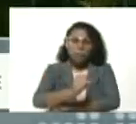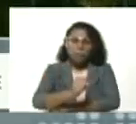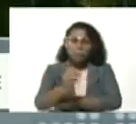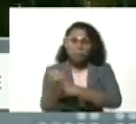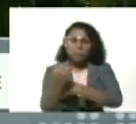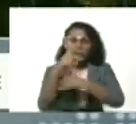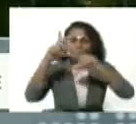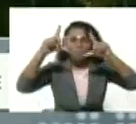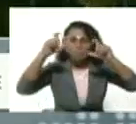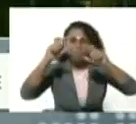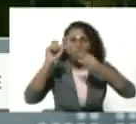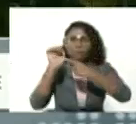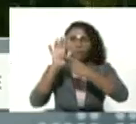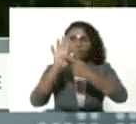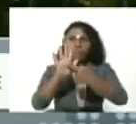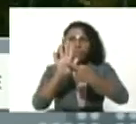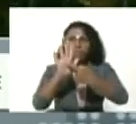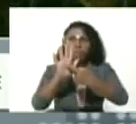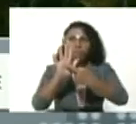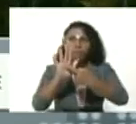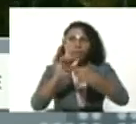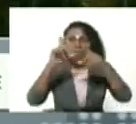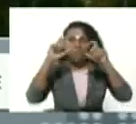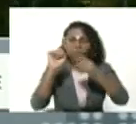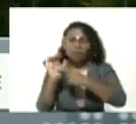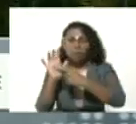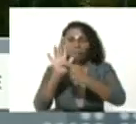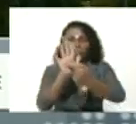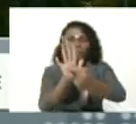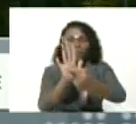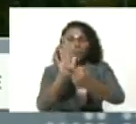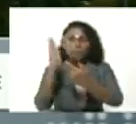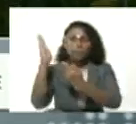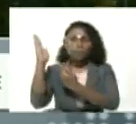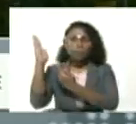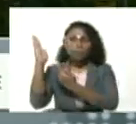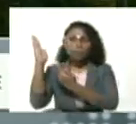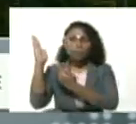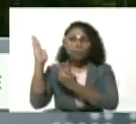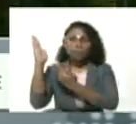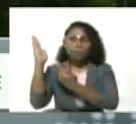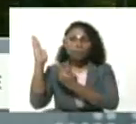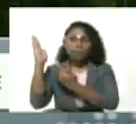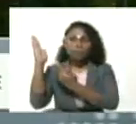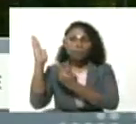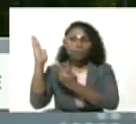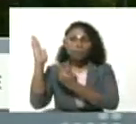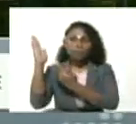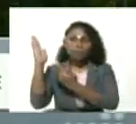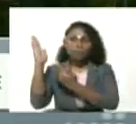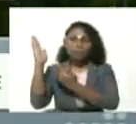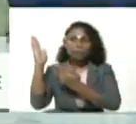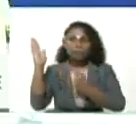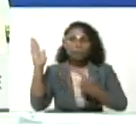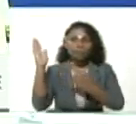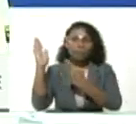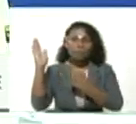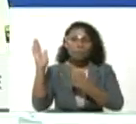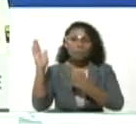una foto. Aquí me manda una foto, ¿eh? De ellos recorriendo el río.